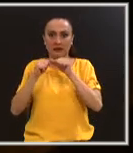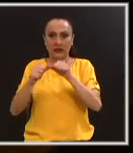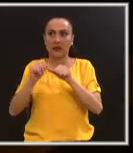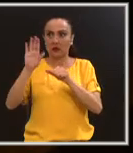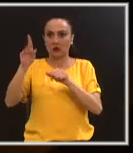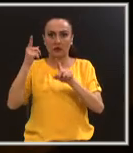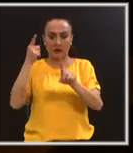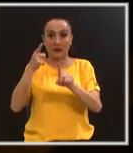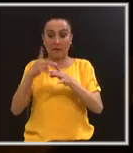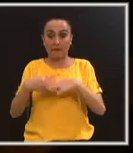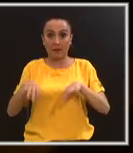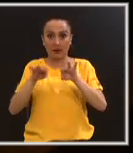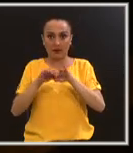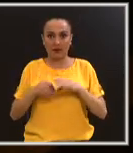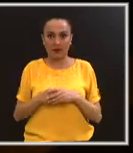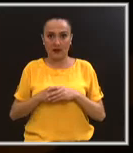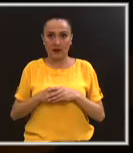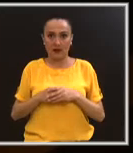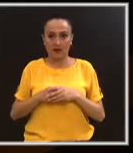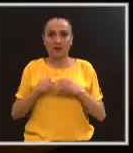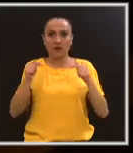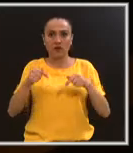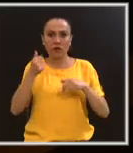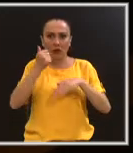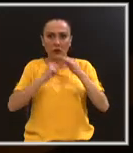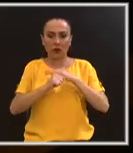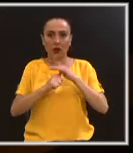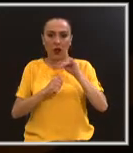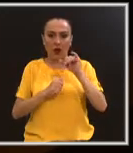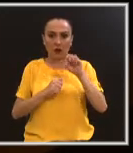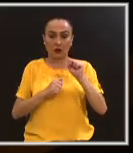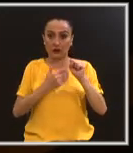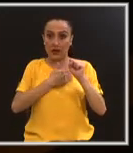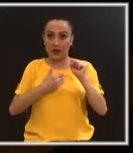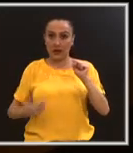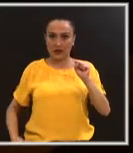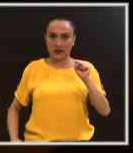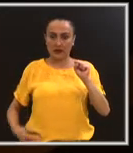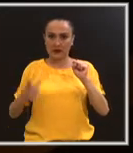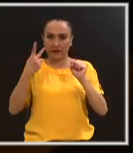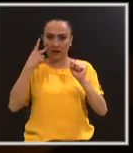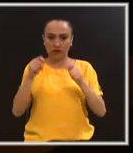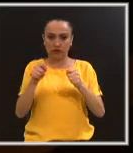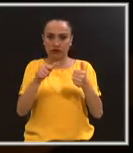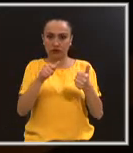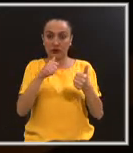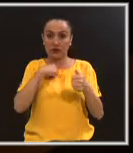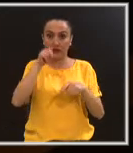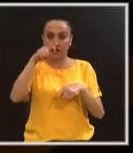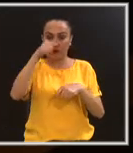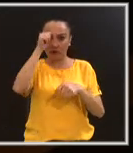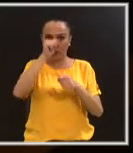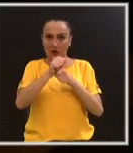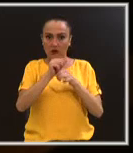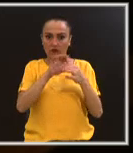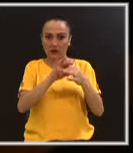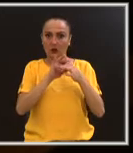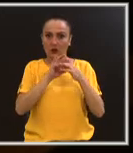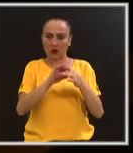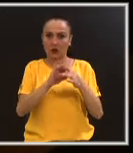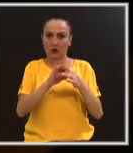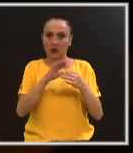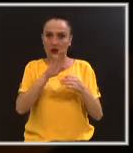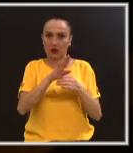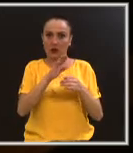sus objetivos lo importante Paul es que está acá resguardo en los lagos de Heredia y se vendrá entonces la expulsión que hay que recordar también se coordina con al